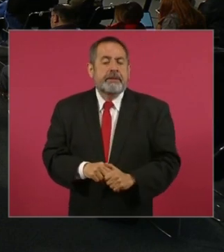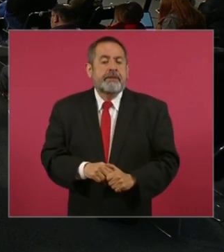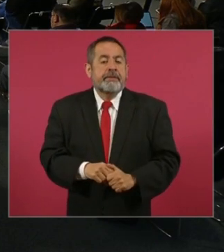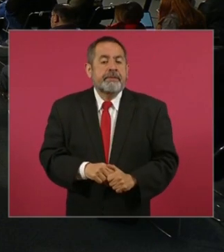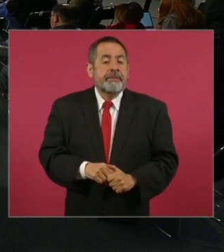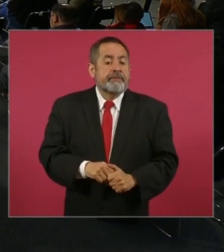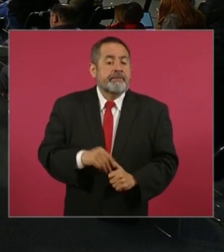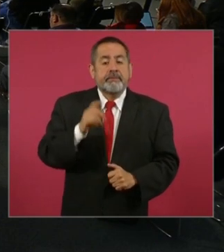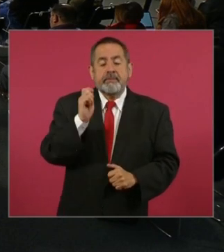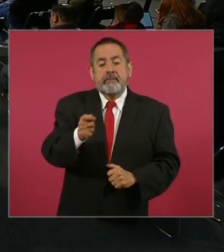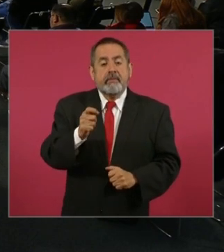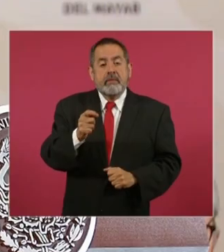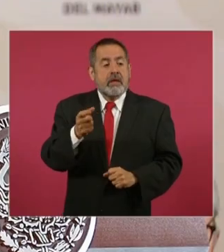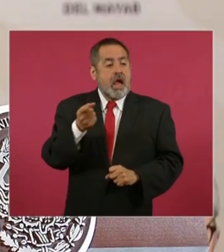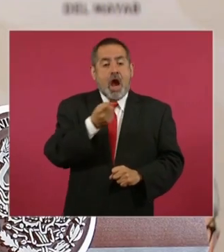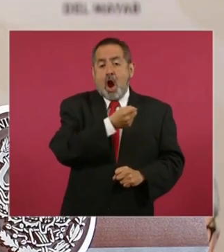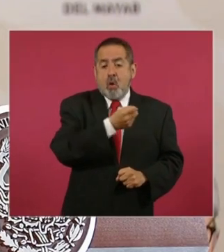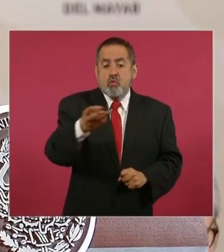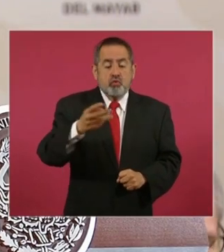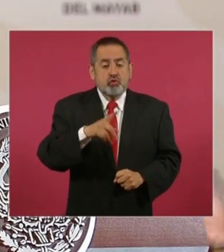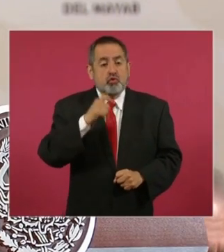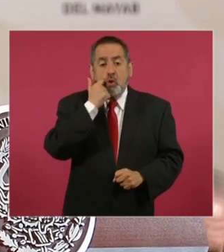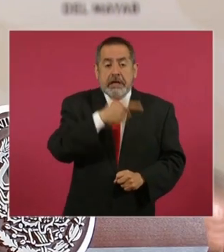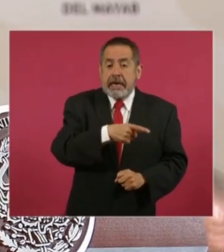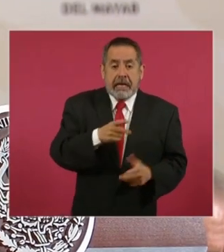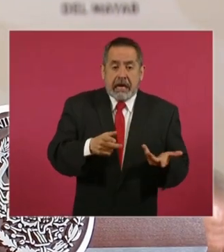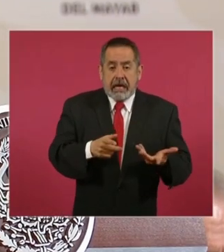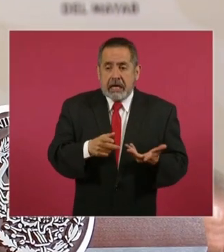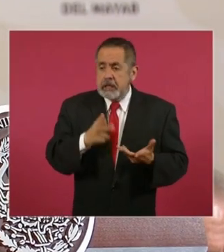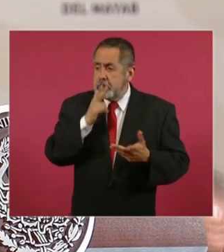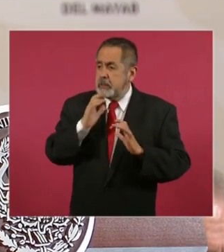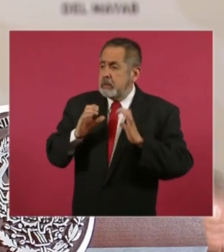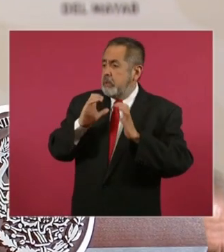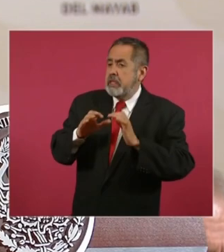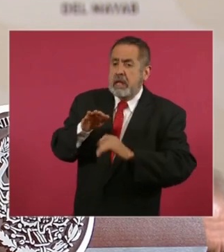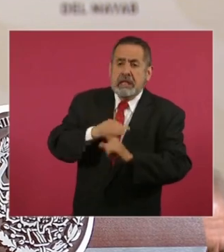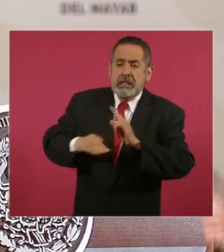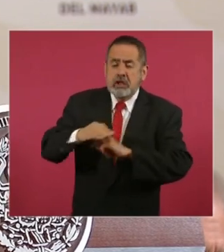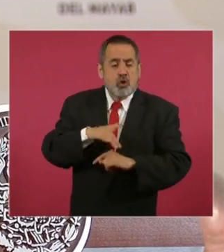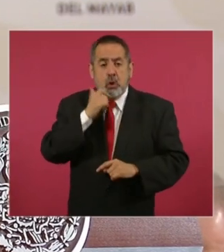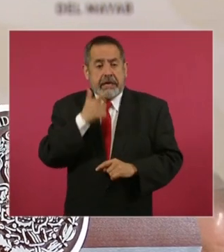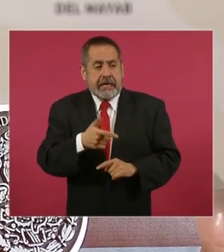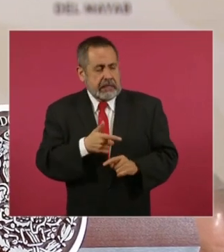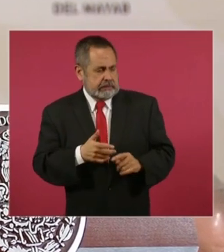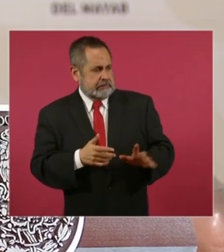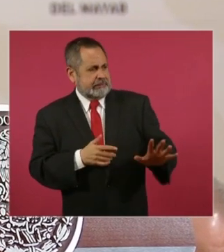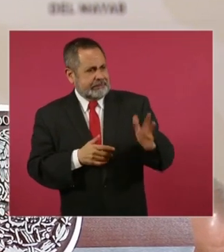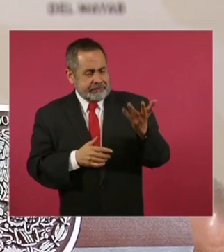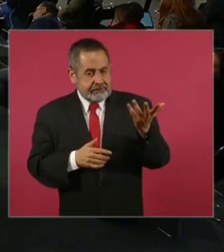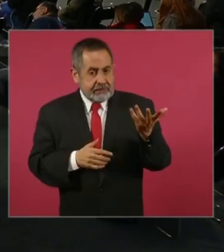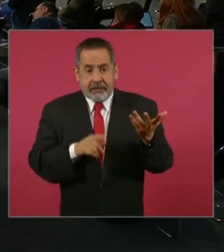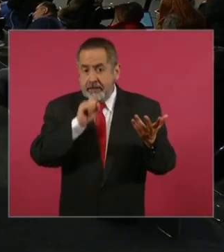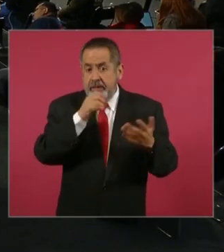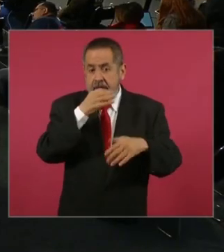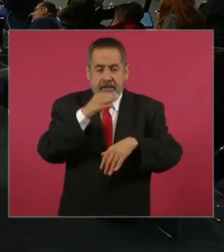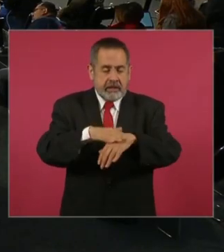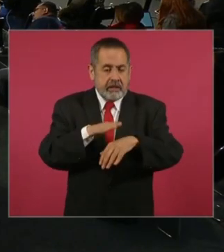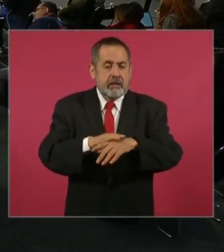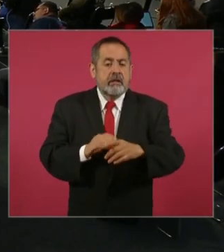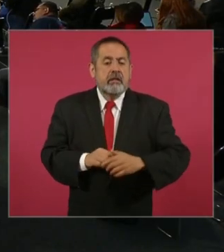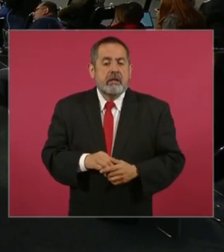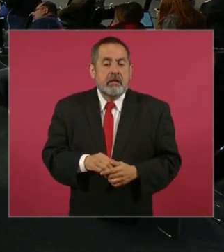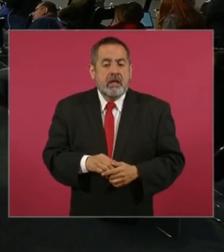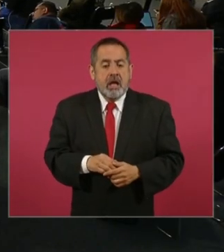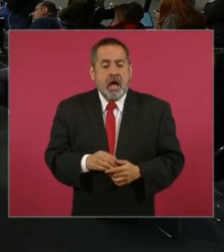hay quienes se oponen a las acciones para cuidar el medio ambiente, pero también quiero decirle que